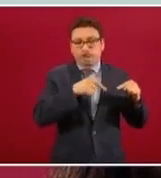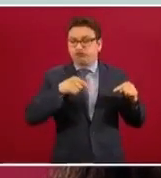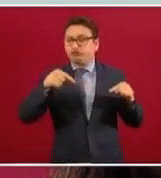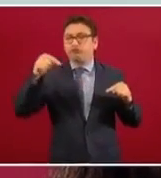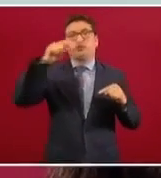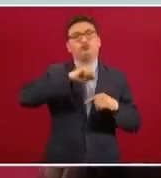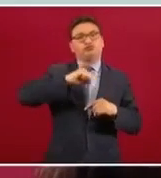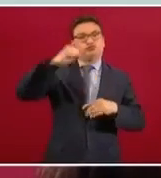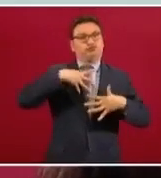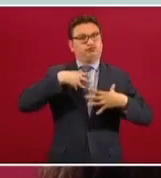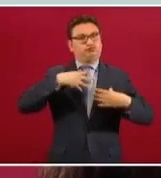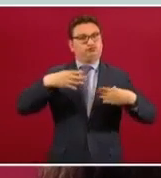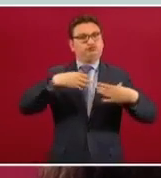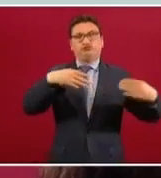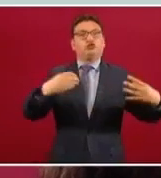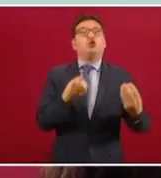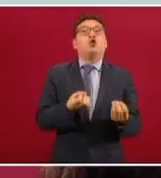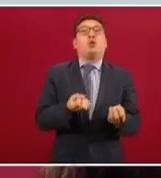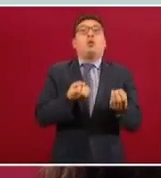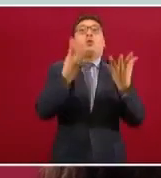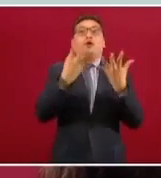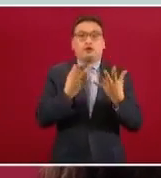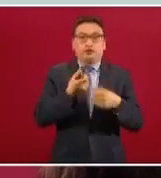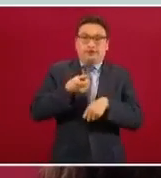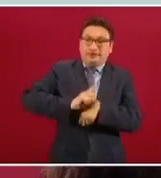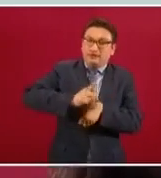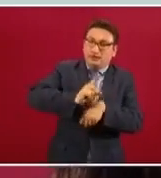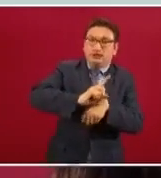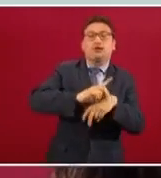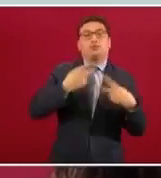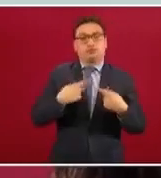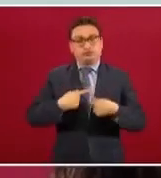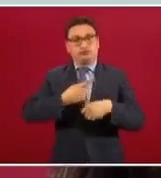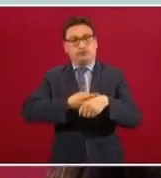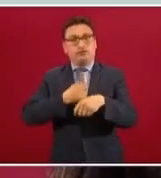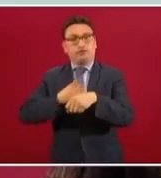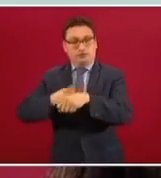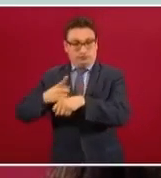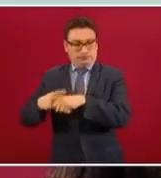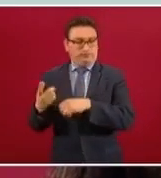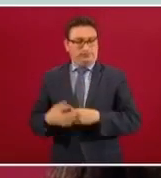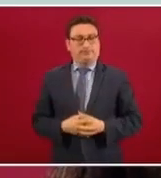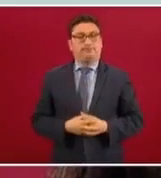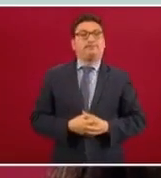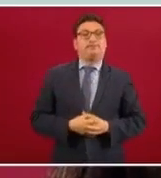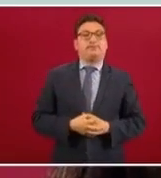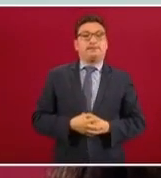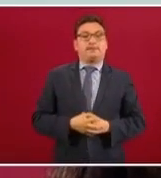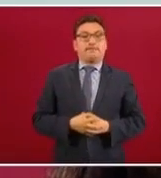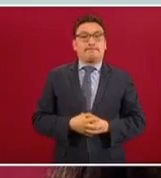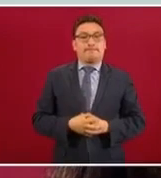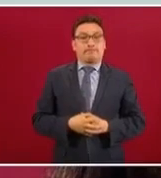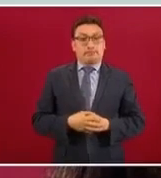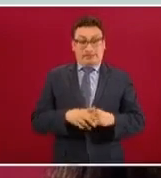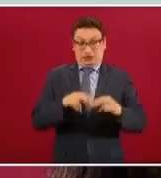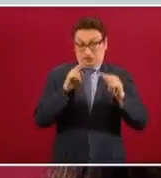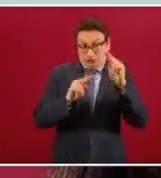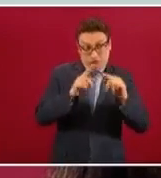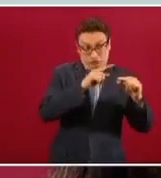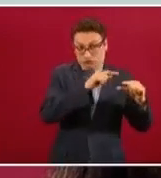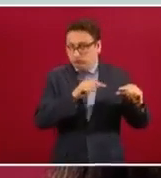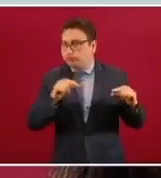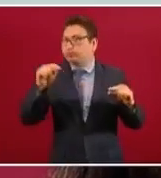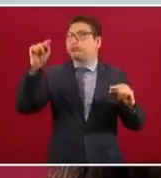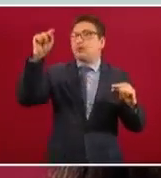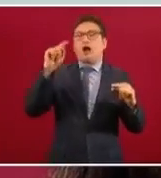crecimiento con el número de casos de cada día que se van sumando y sumando. Esta curva también tiene